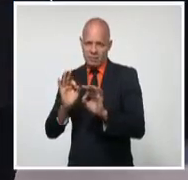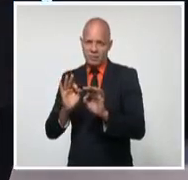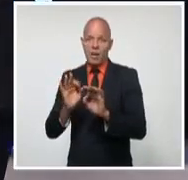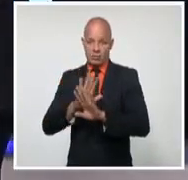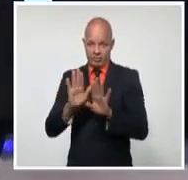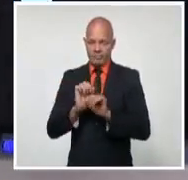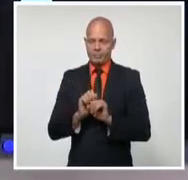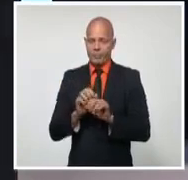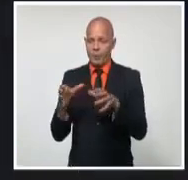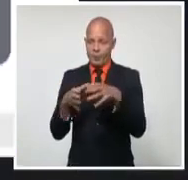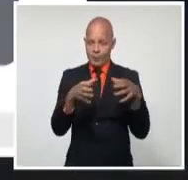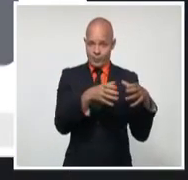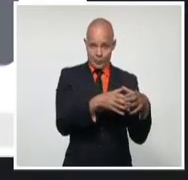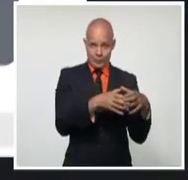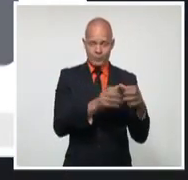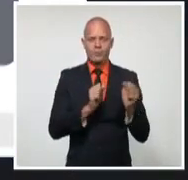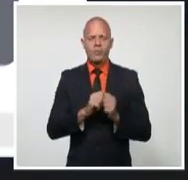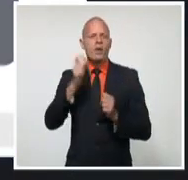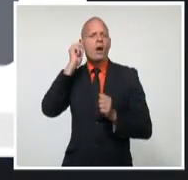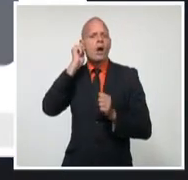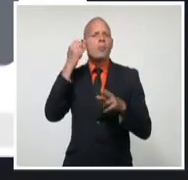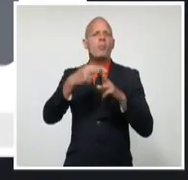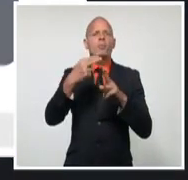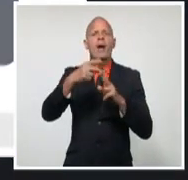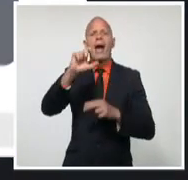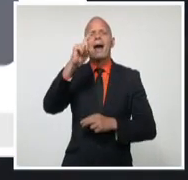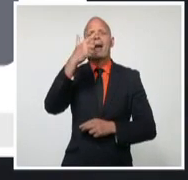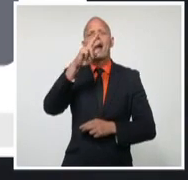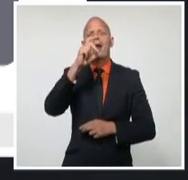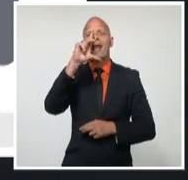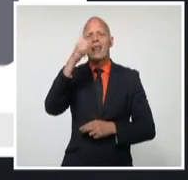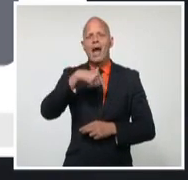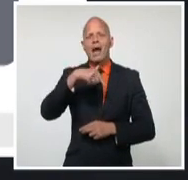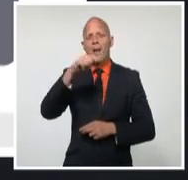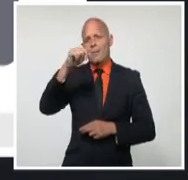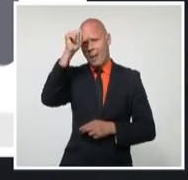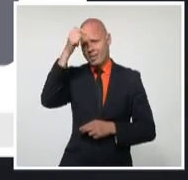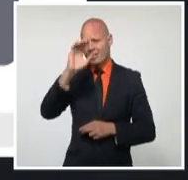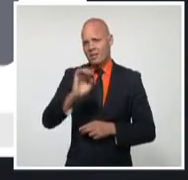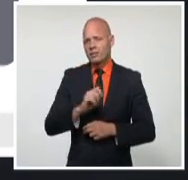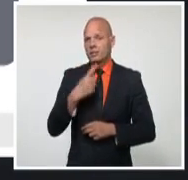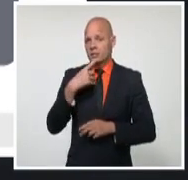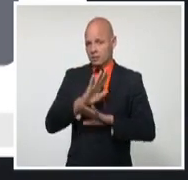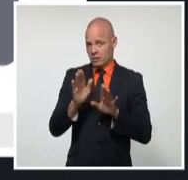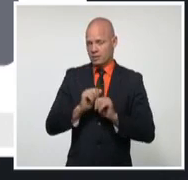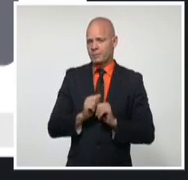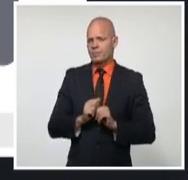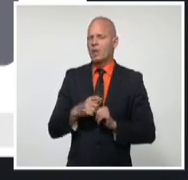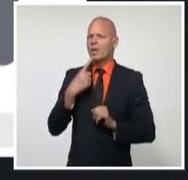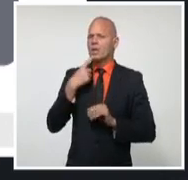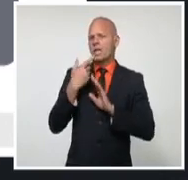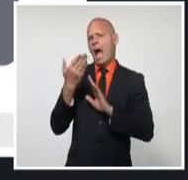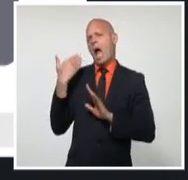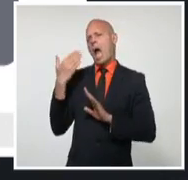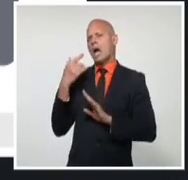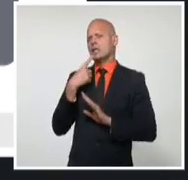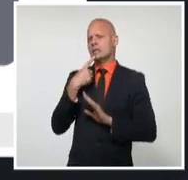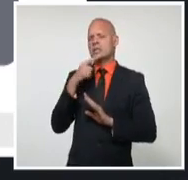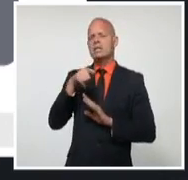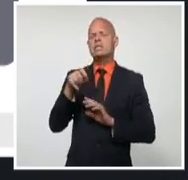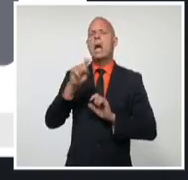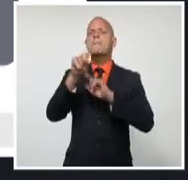aquí está, de Carla, donde les envía algunas preguntas que presuntamente podían ser contestadas en esa reunión para